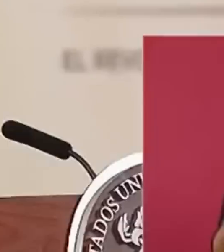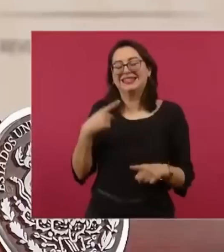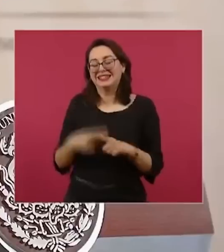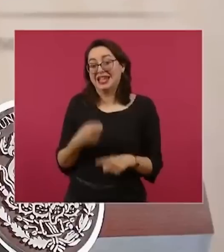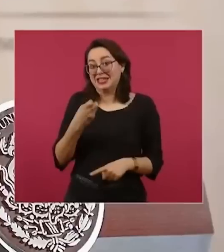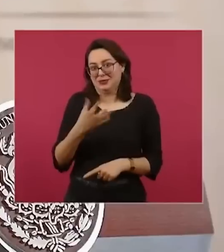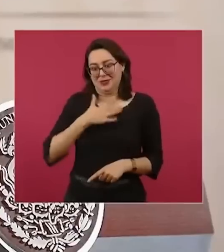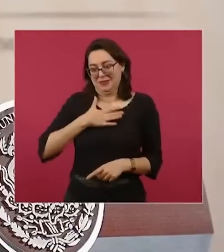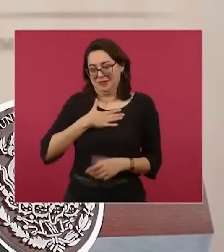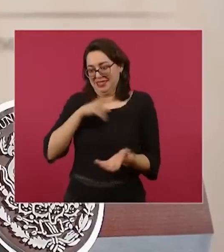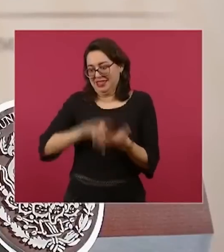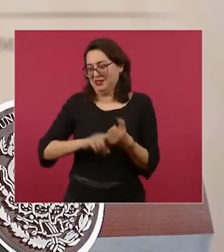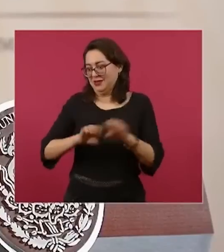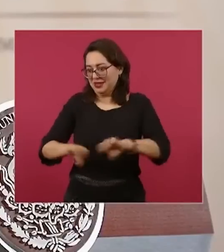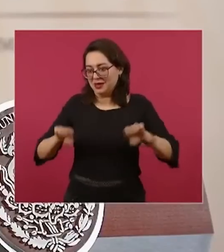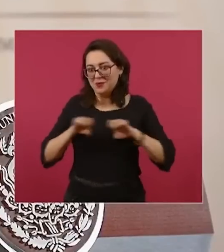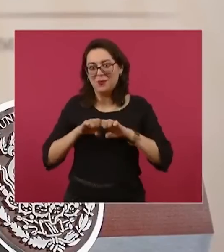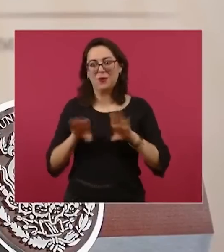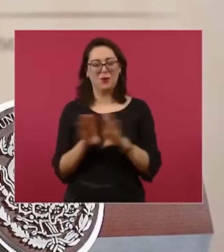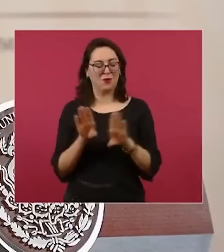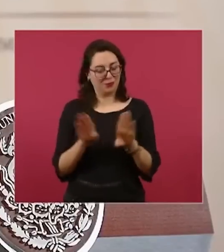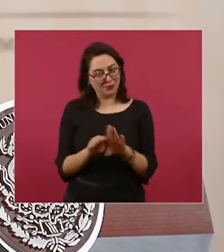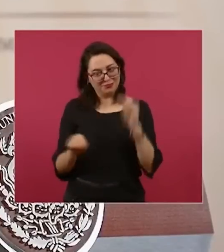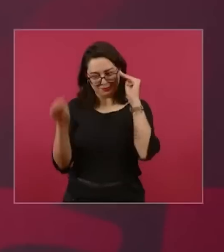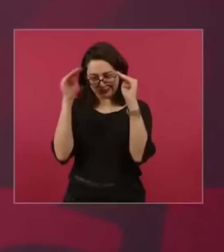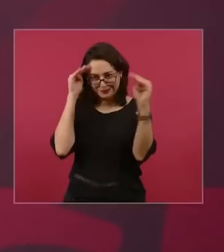Lo que quiero es que